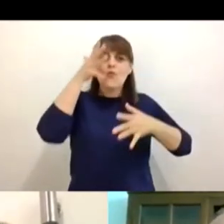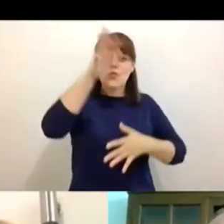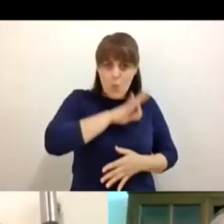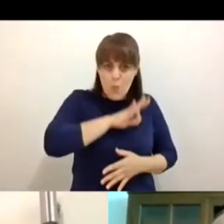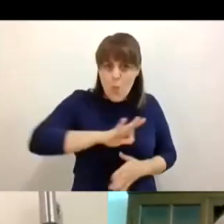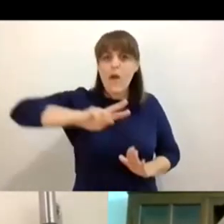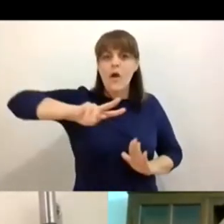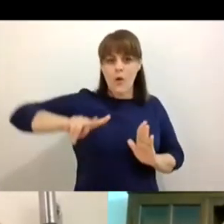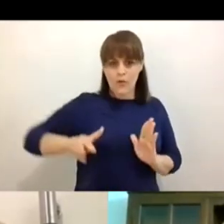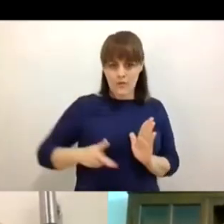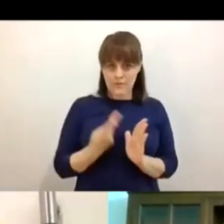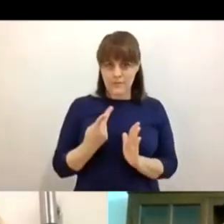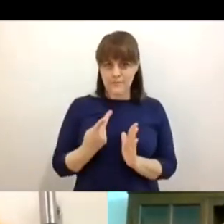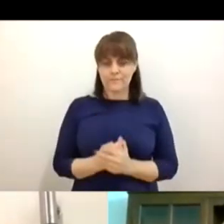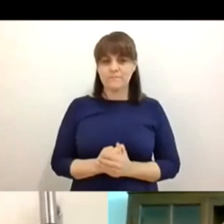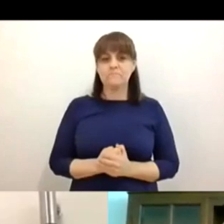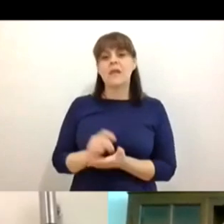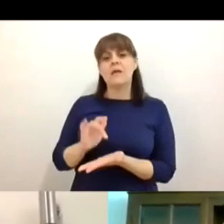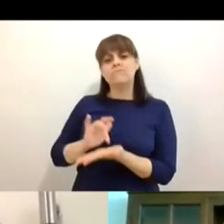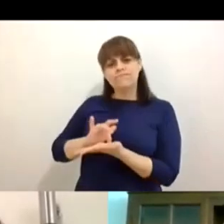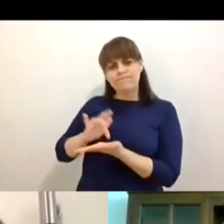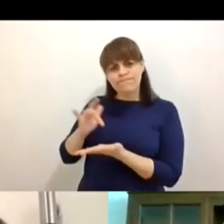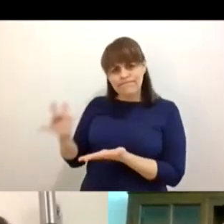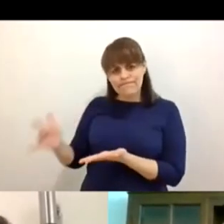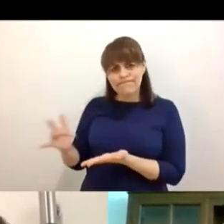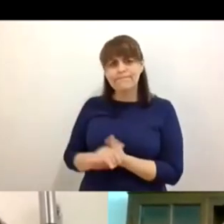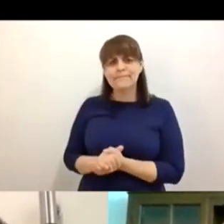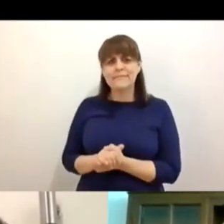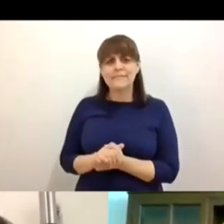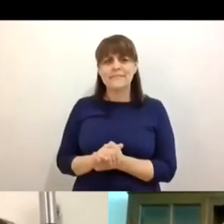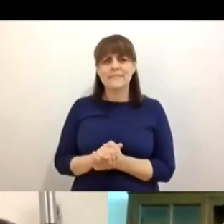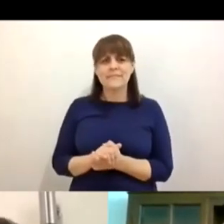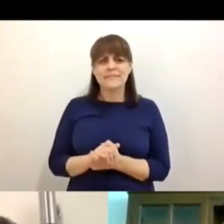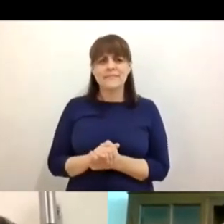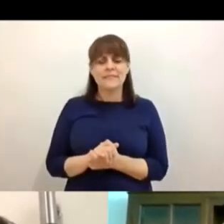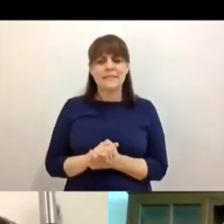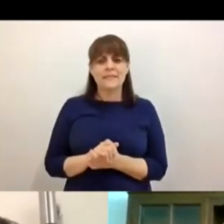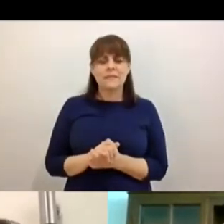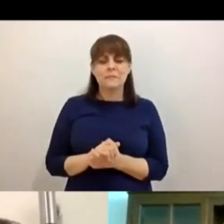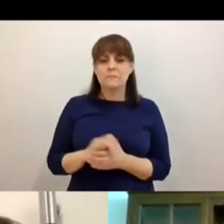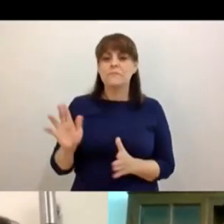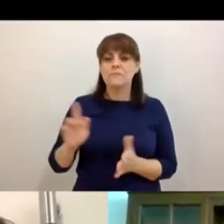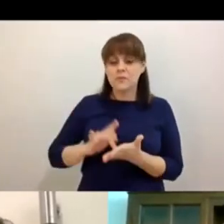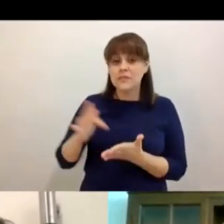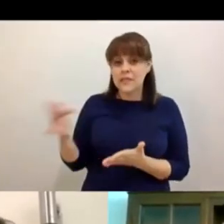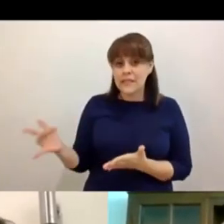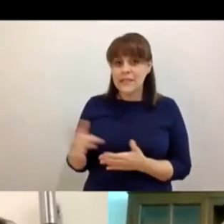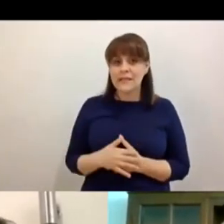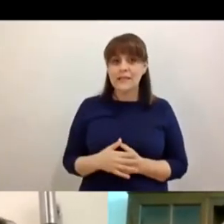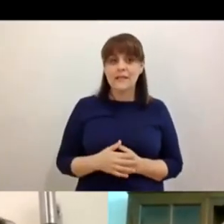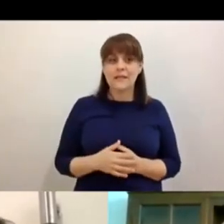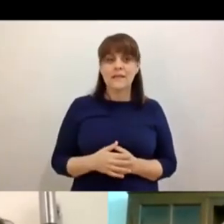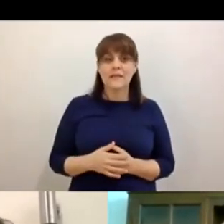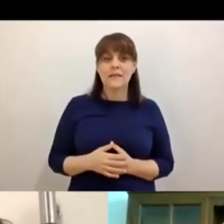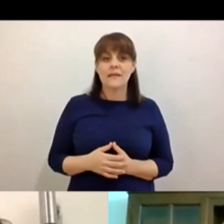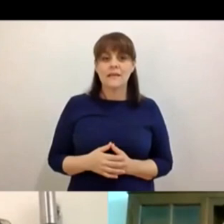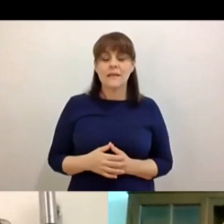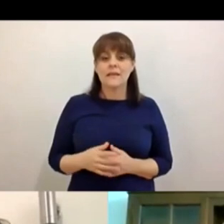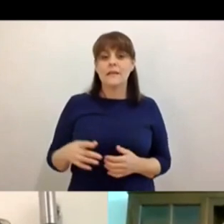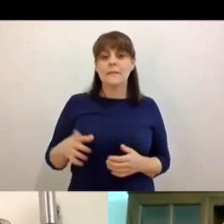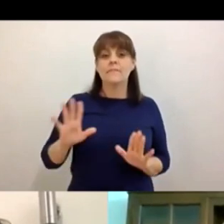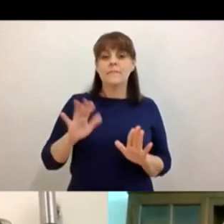gracias, magistrado, pero mis productores, no hay ningún pero, estuvo increíble, pero yo creo que es mi culpa